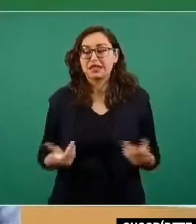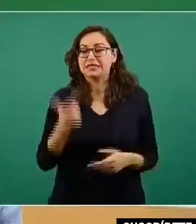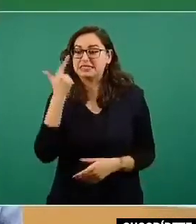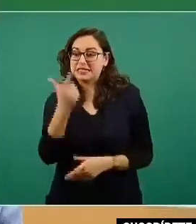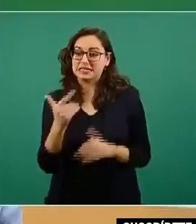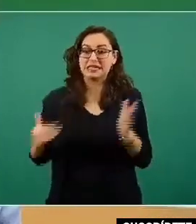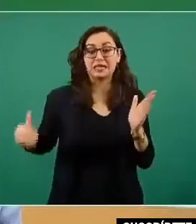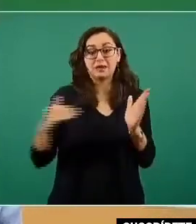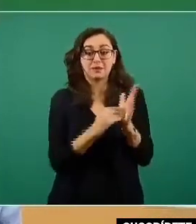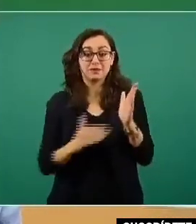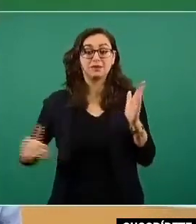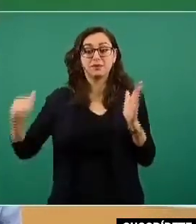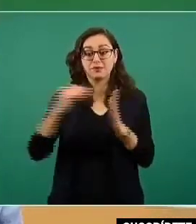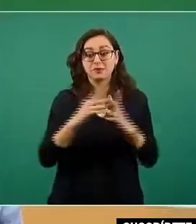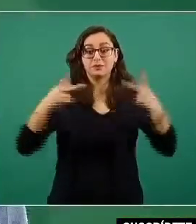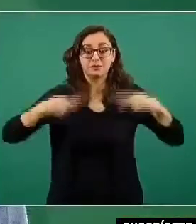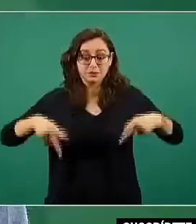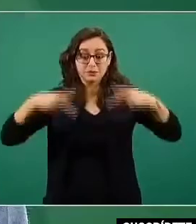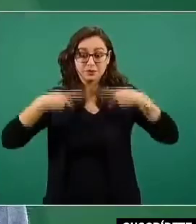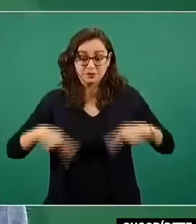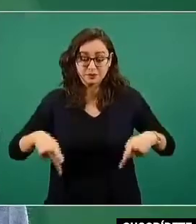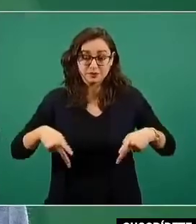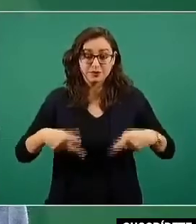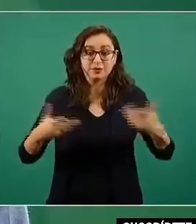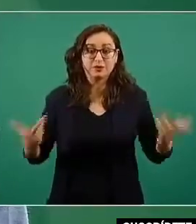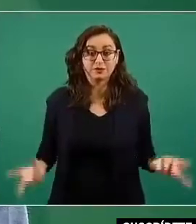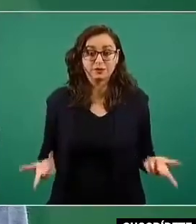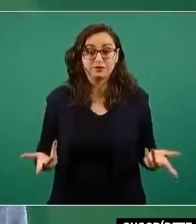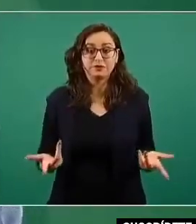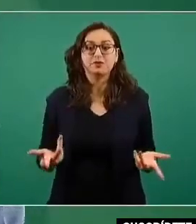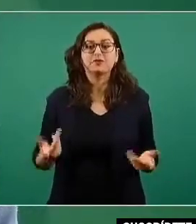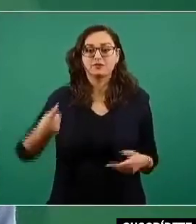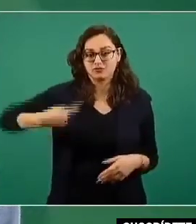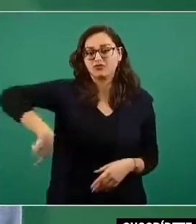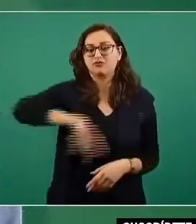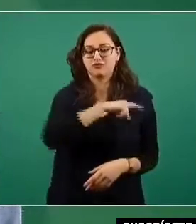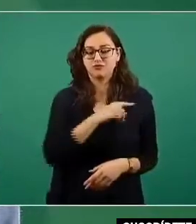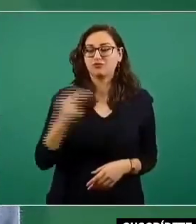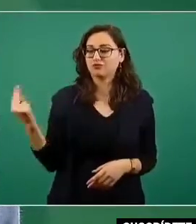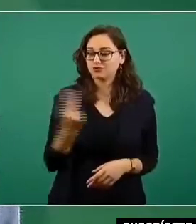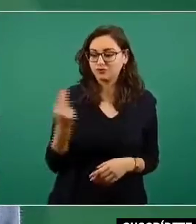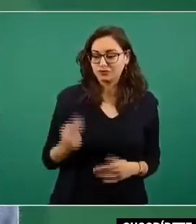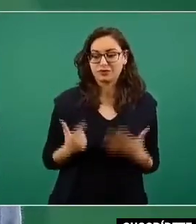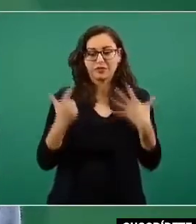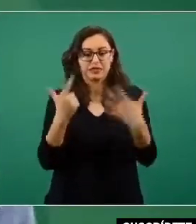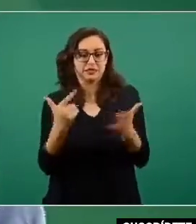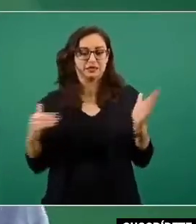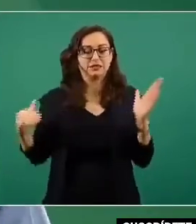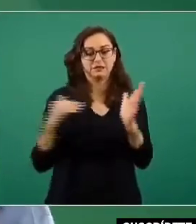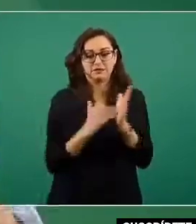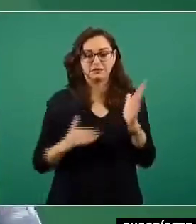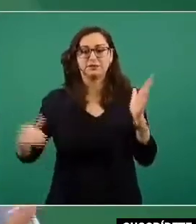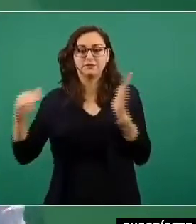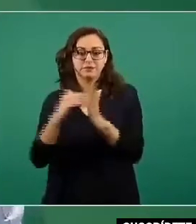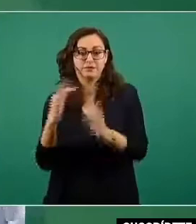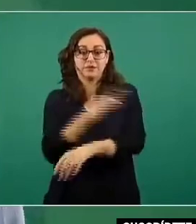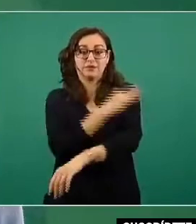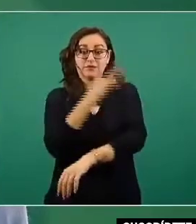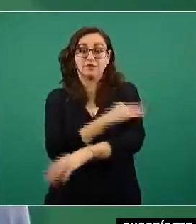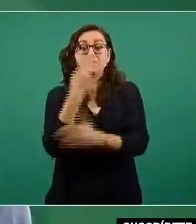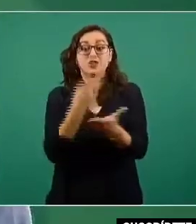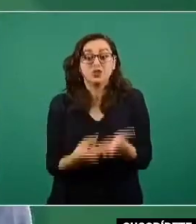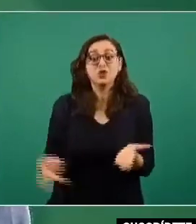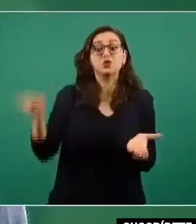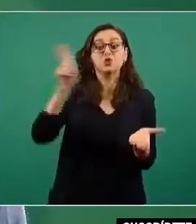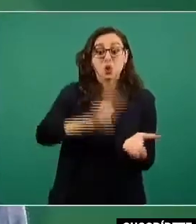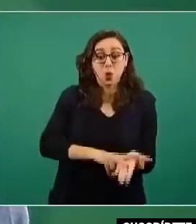7,000 millones de habitantes y uno necesita 7,000 millones de dosis de vacuna. De hecho, el doble, porque la